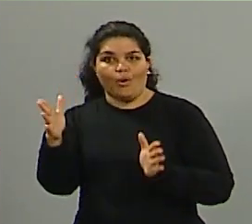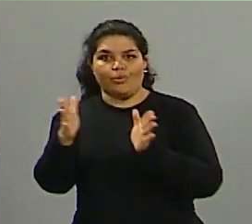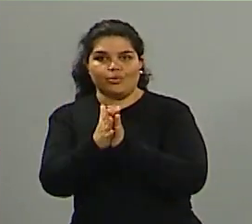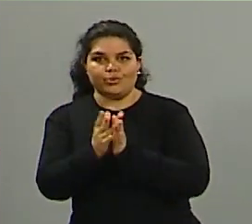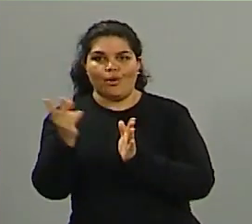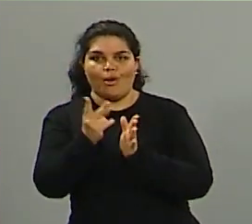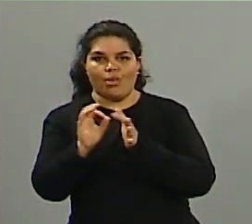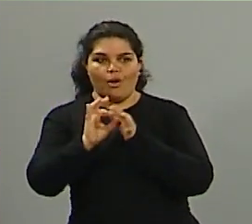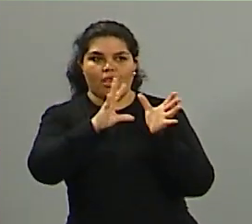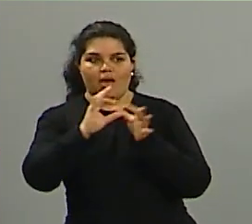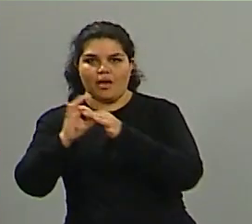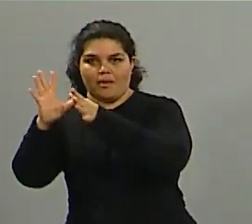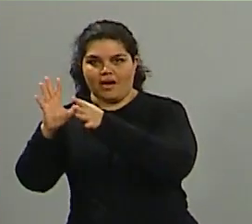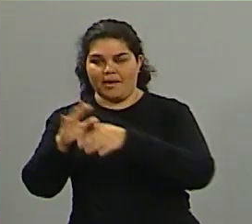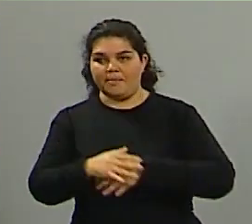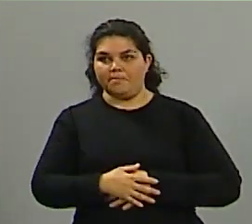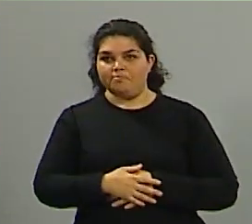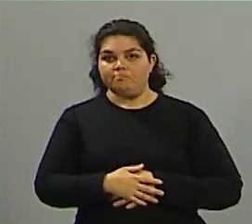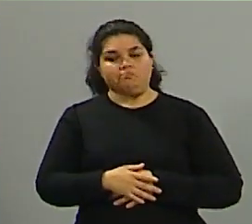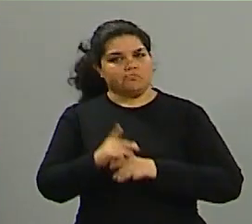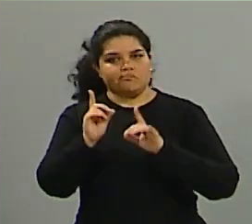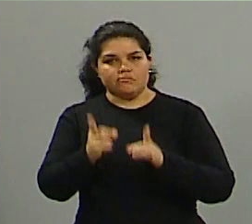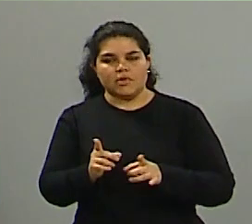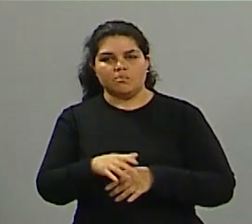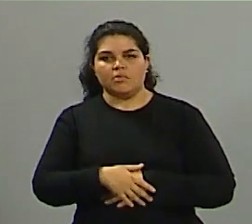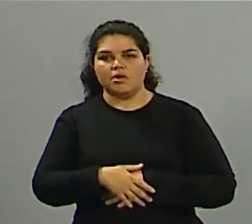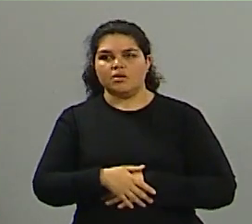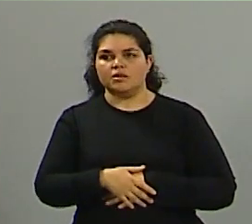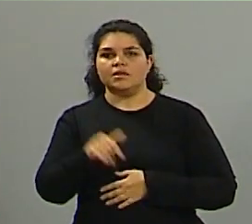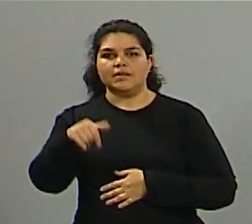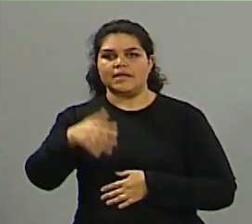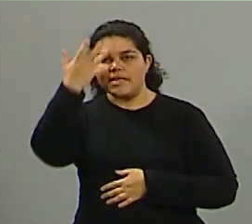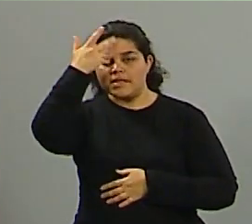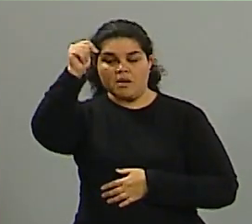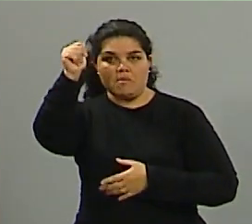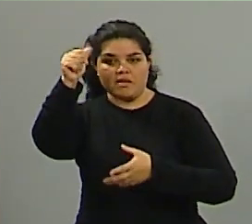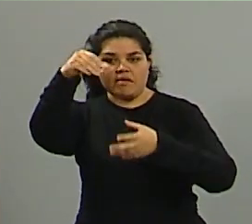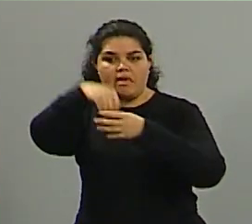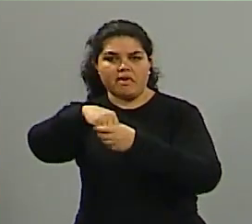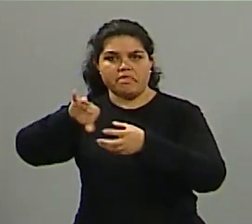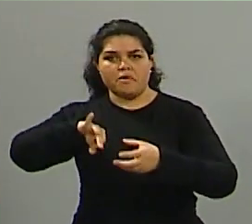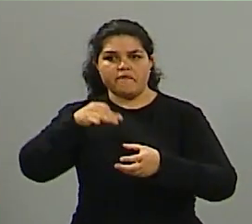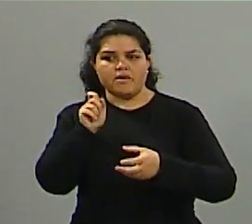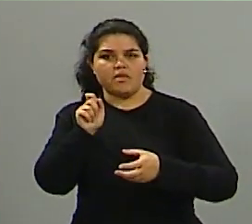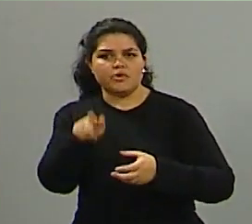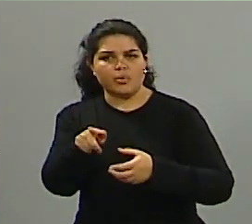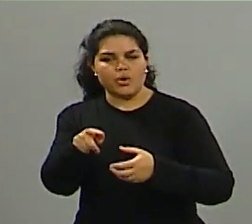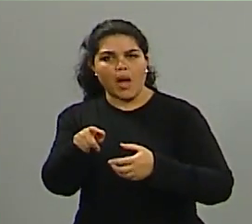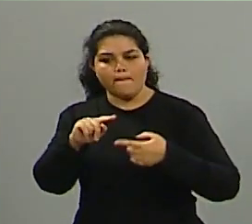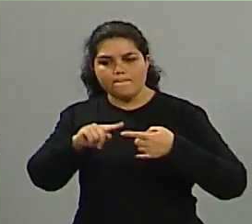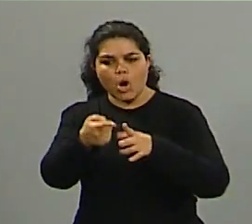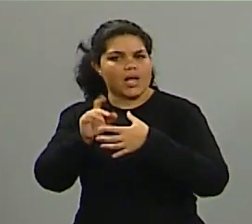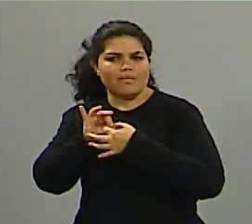militar, ¿no? Pero también hay que decir que la política atravesaba mucho, lo decíamos recién cuando hablábamos de hablar de San